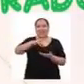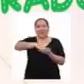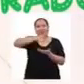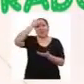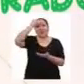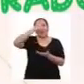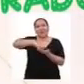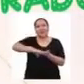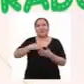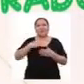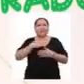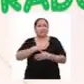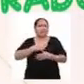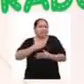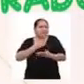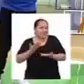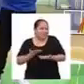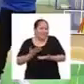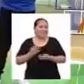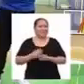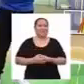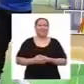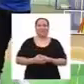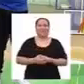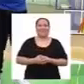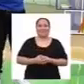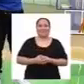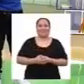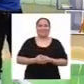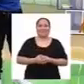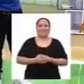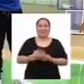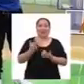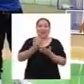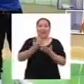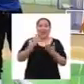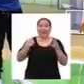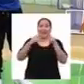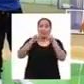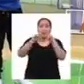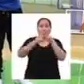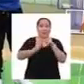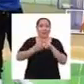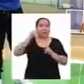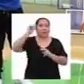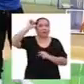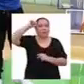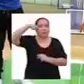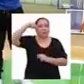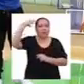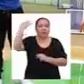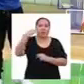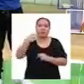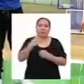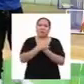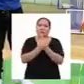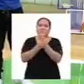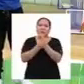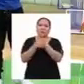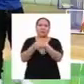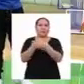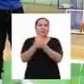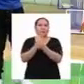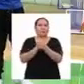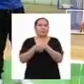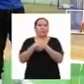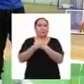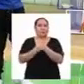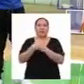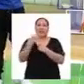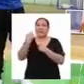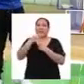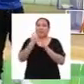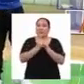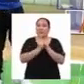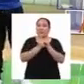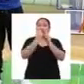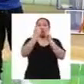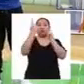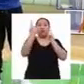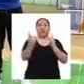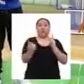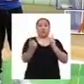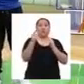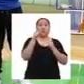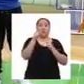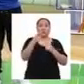aprendizaje entretenido. Antes de empezar, recuerden siempre lavarse las manos y mantener la distancia si